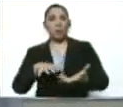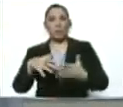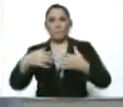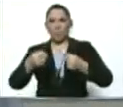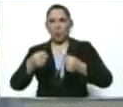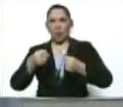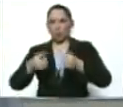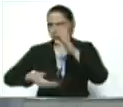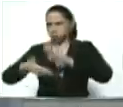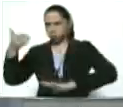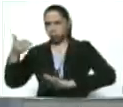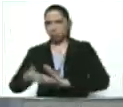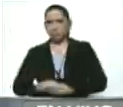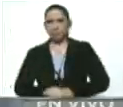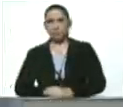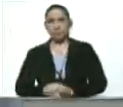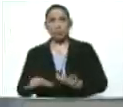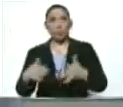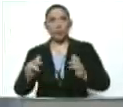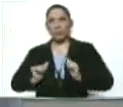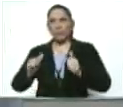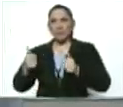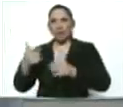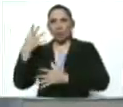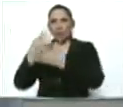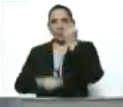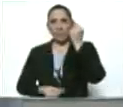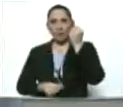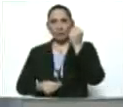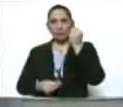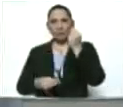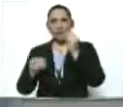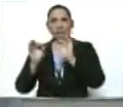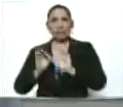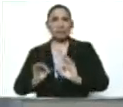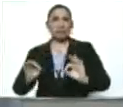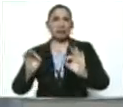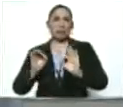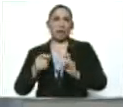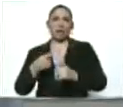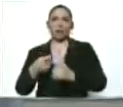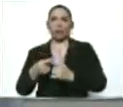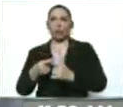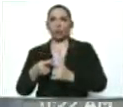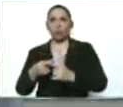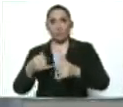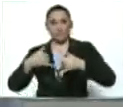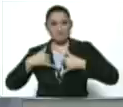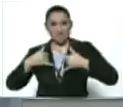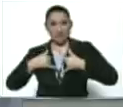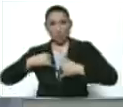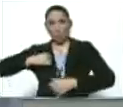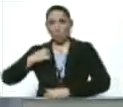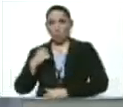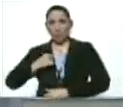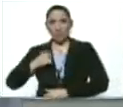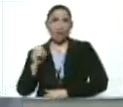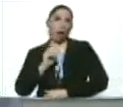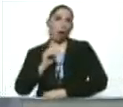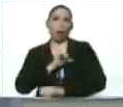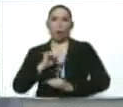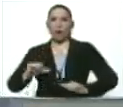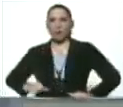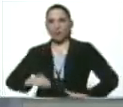celdas, de sus calabozos. Y cuando comenzaron a salir, nada más y nada menos que los propios custodios, la Guardia Nacional de la